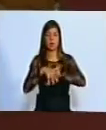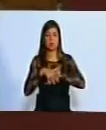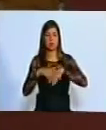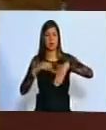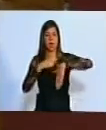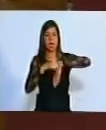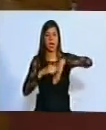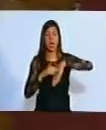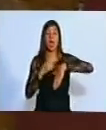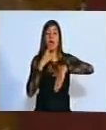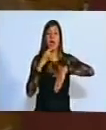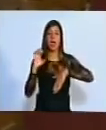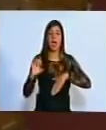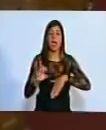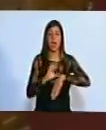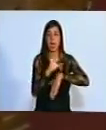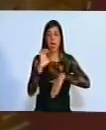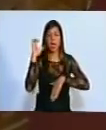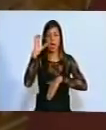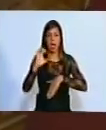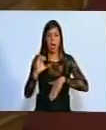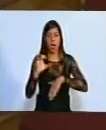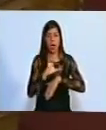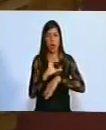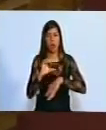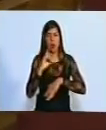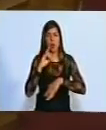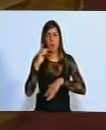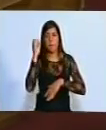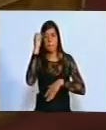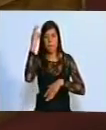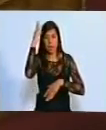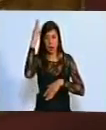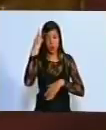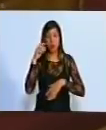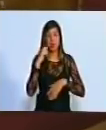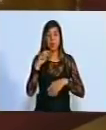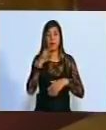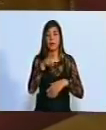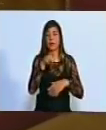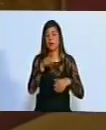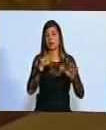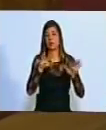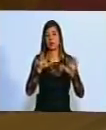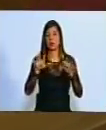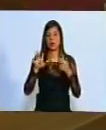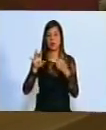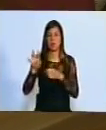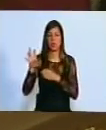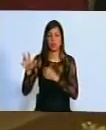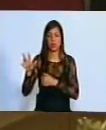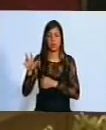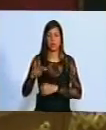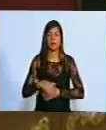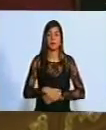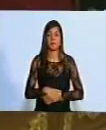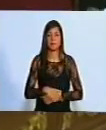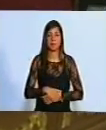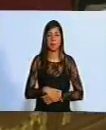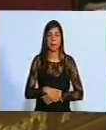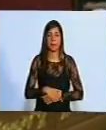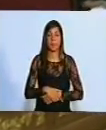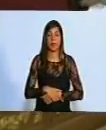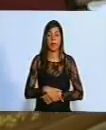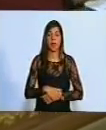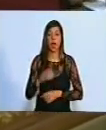Ecuador y Perú. Hace pocos días, el 19 de noviembre, pero en 1831, es diluida la